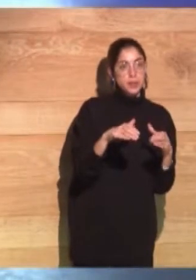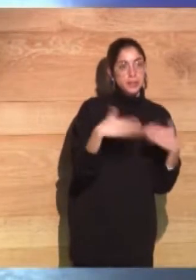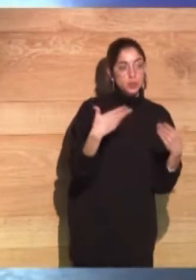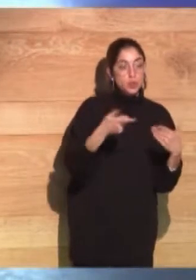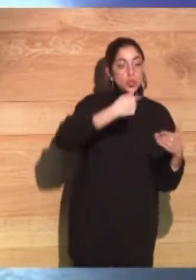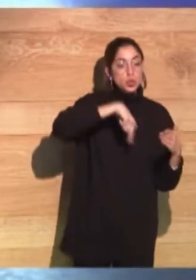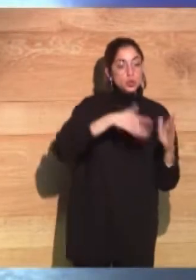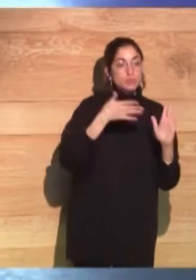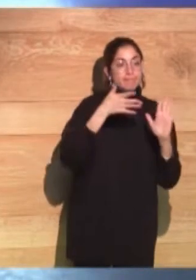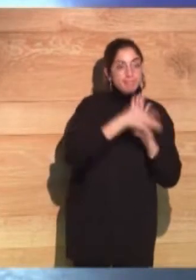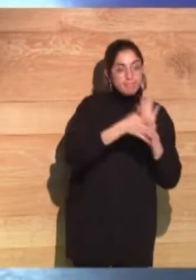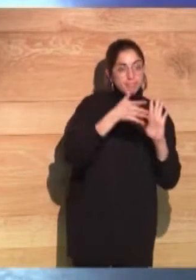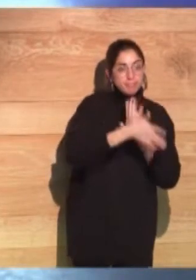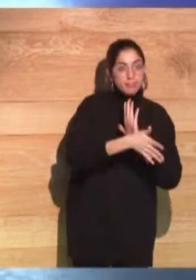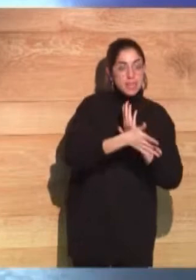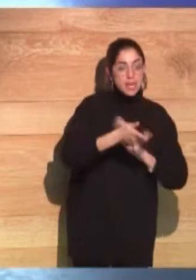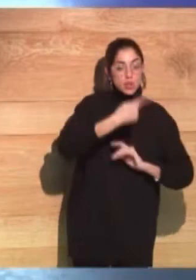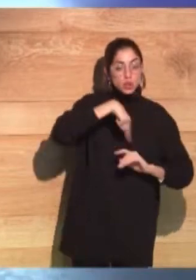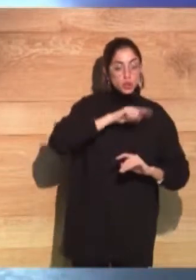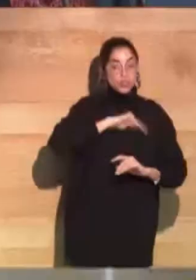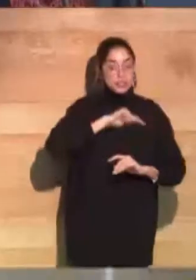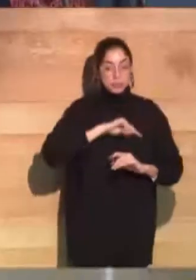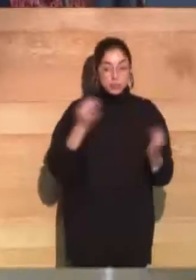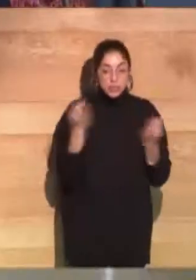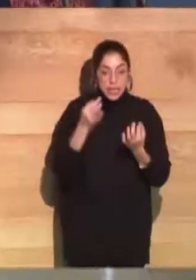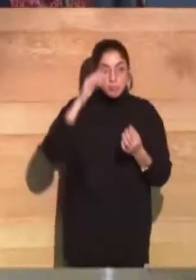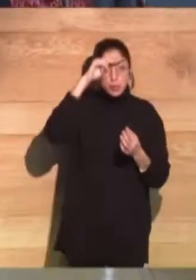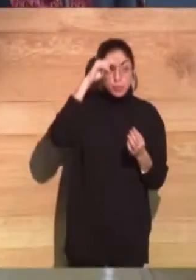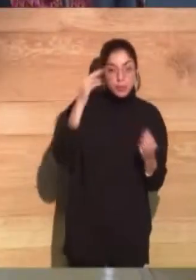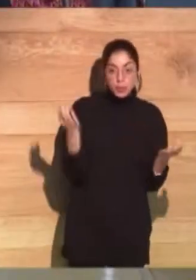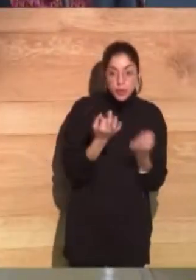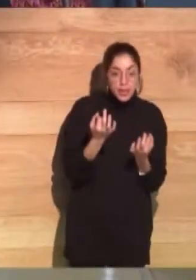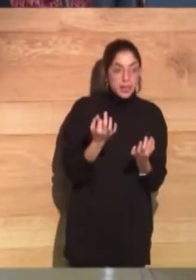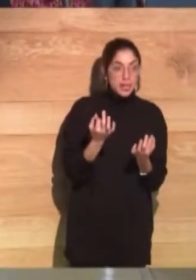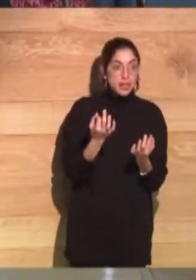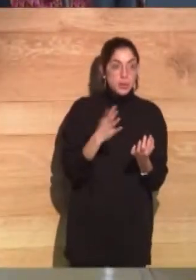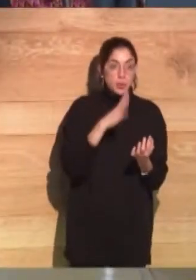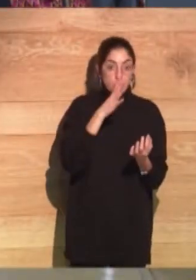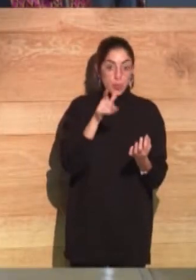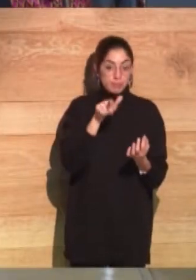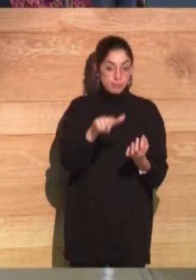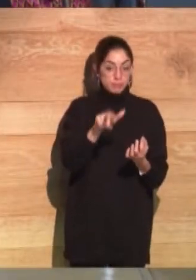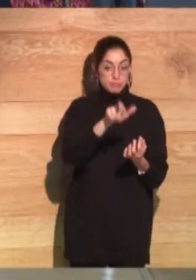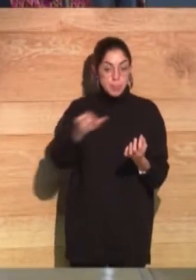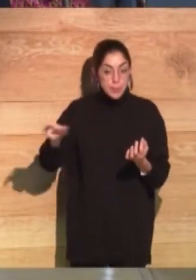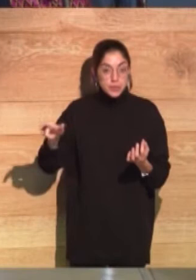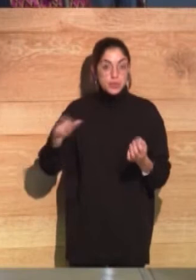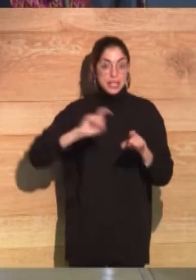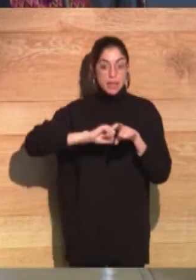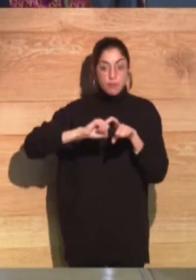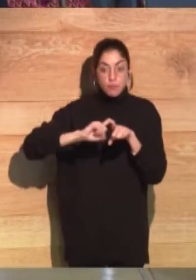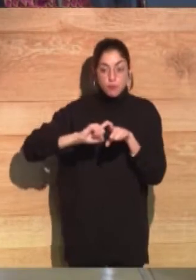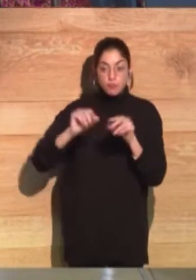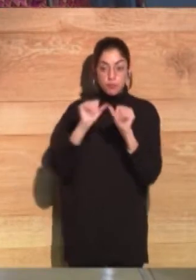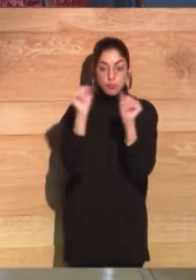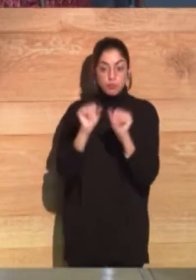explicar lo que sentimos, la preocupación que sentimos por estas personas que están viendo sus estilos de vida, sus formas de